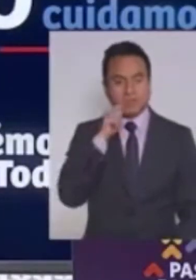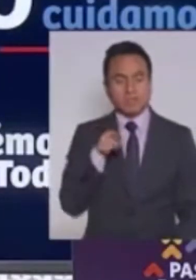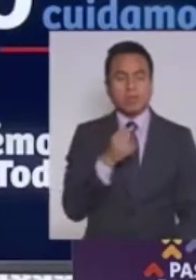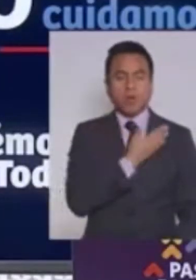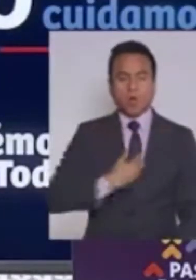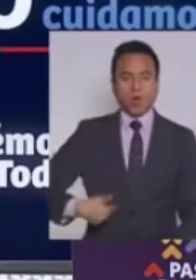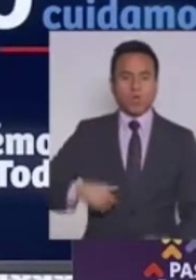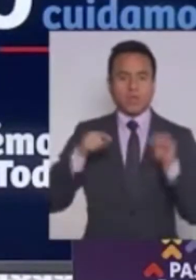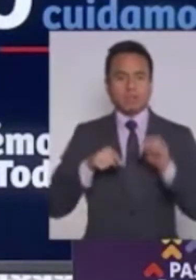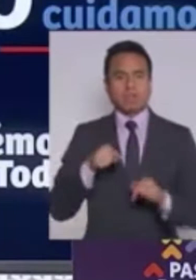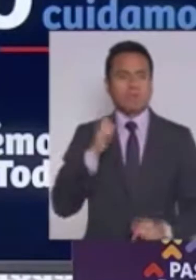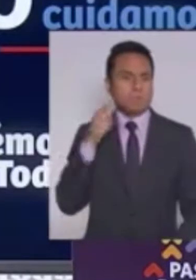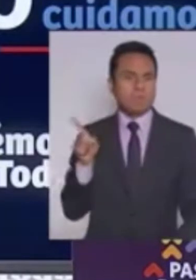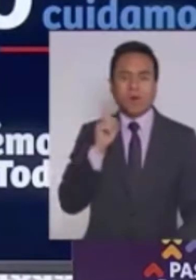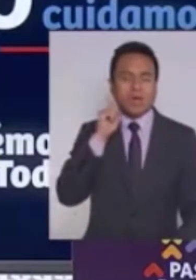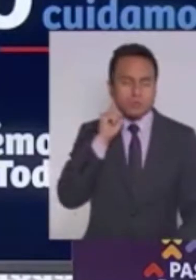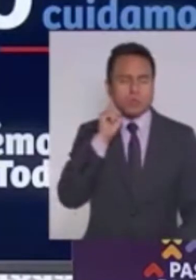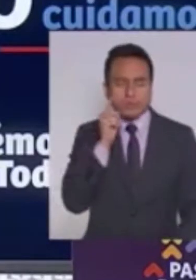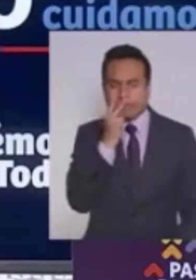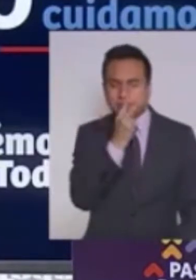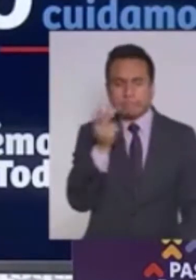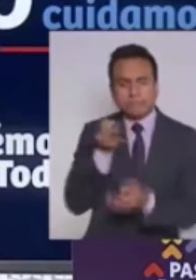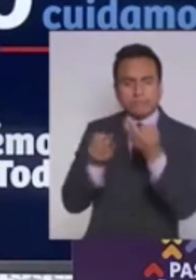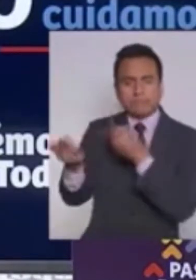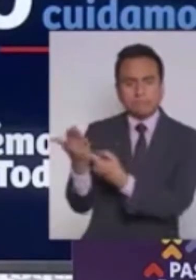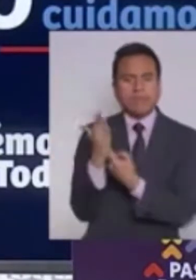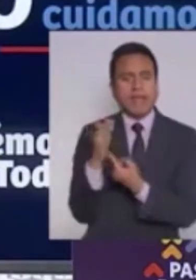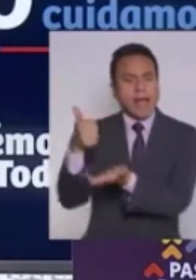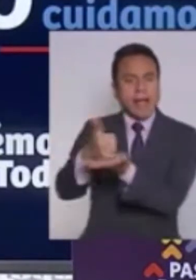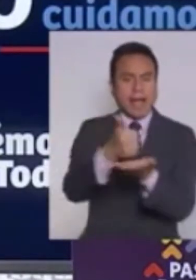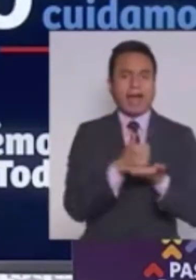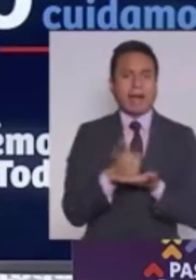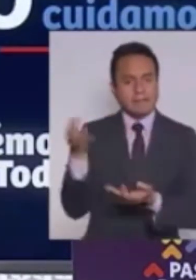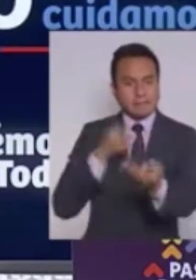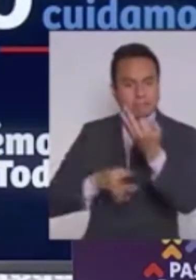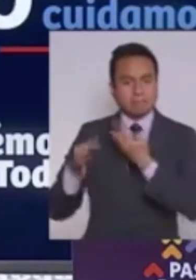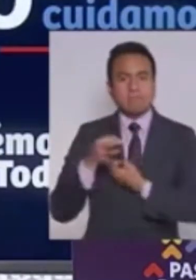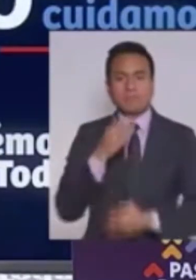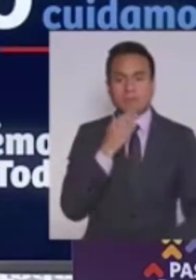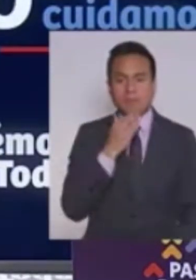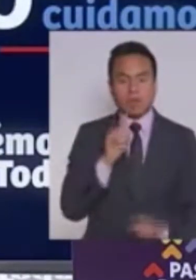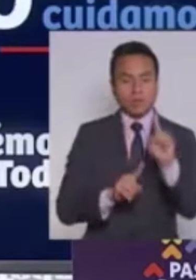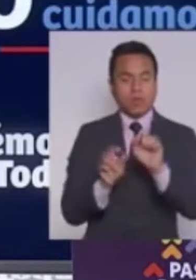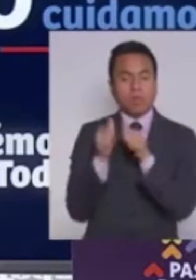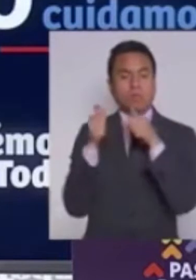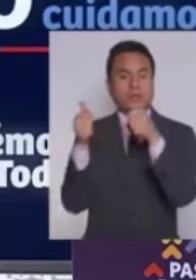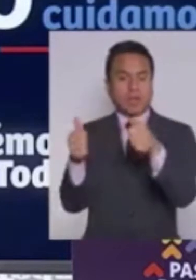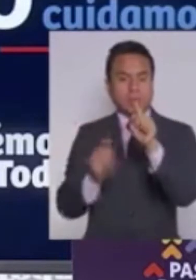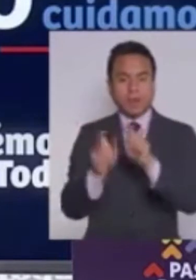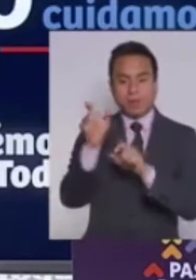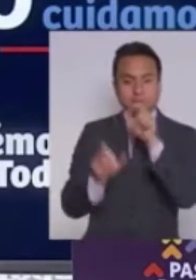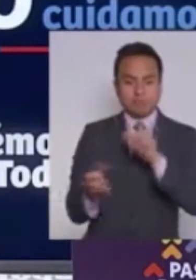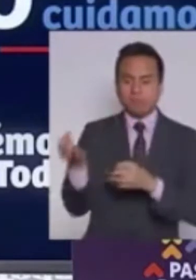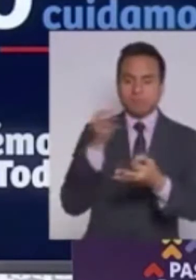supuesto, este es un gobierno que escucha, es un gobierno que atiende lo que nos han manifestado los alcaldes, lo que nos han manifestado algunas